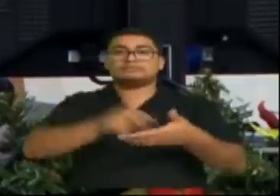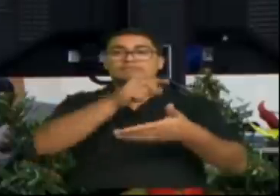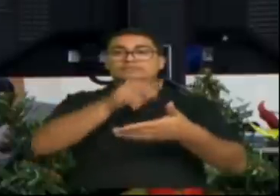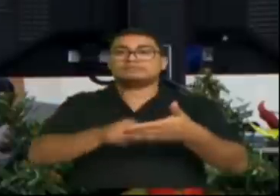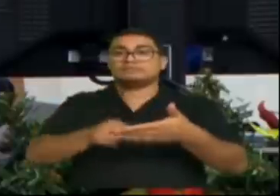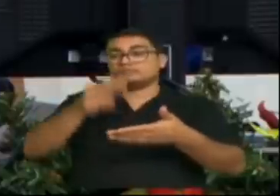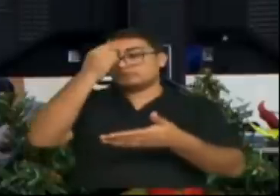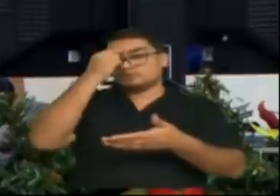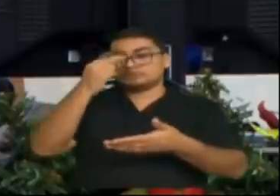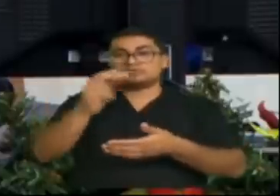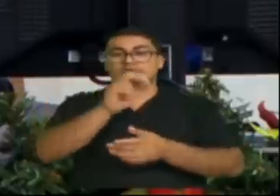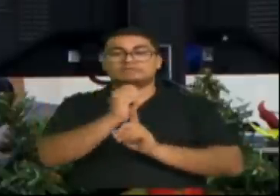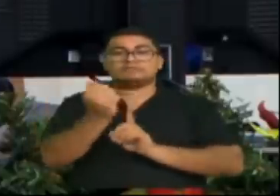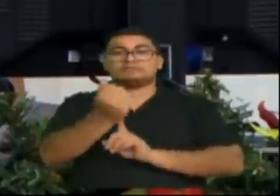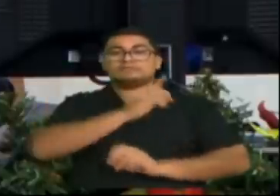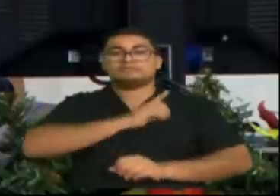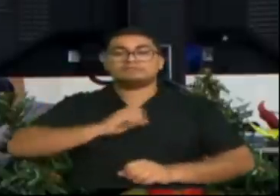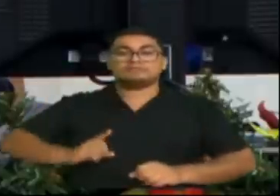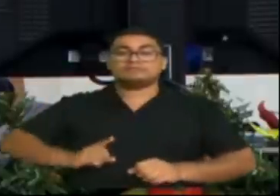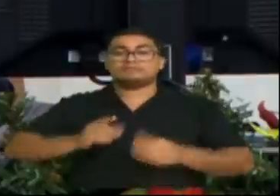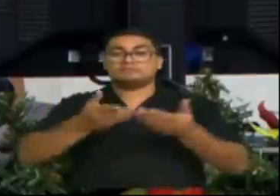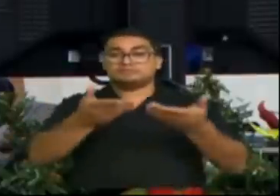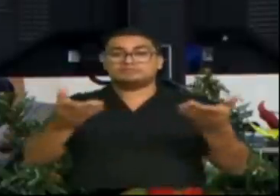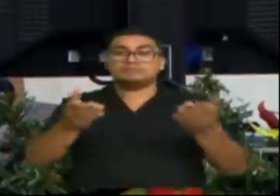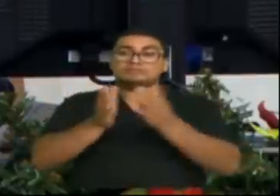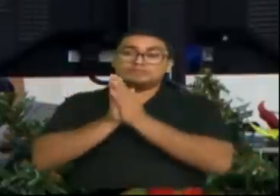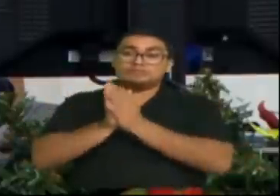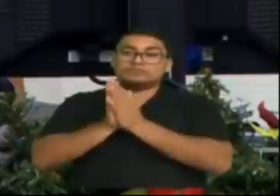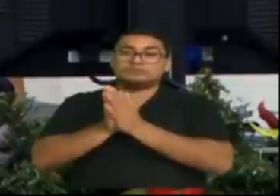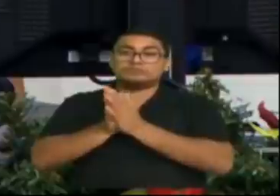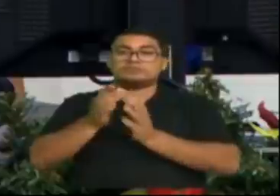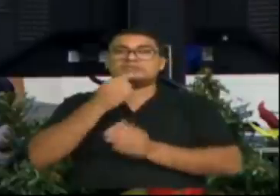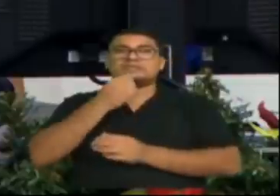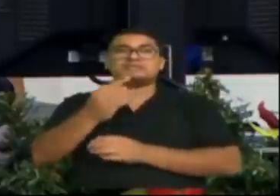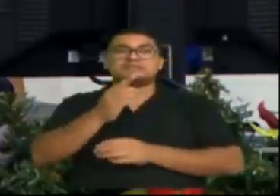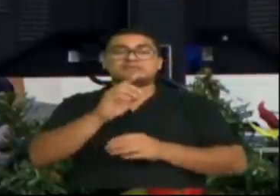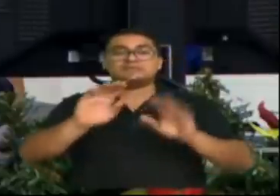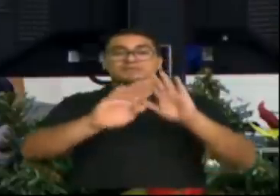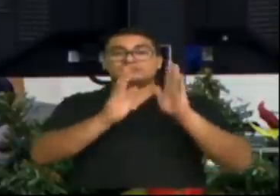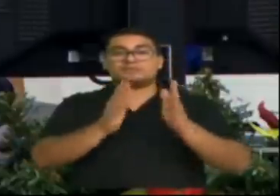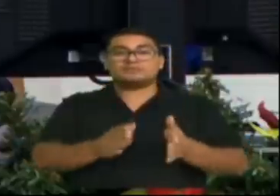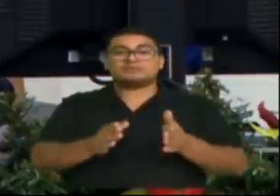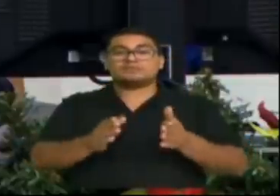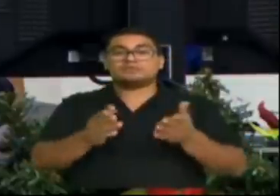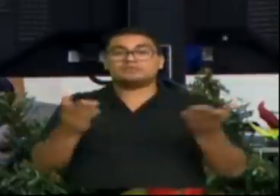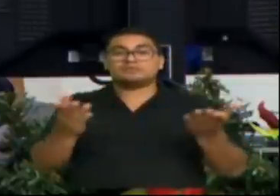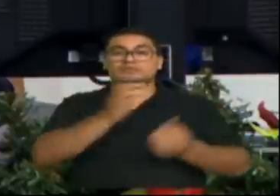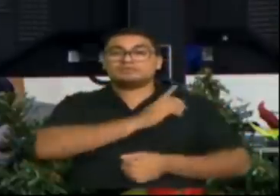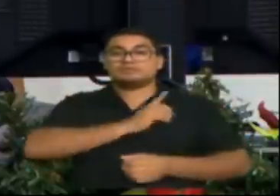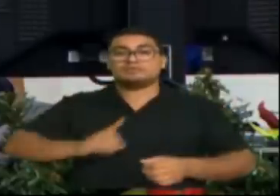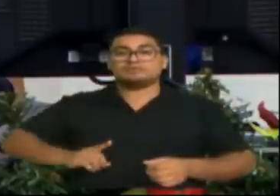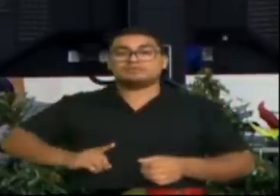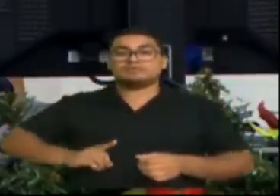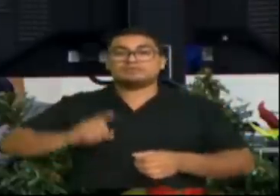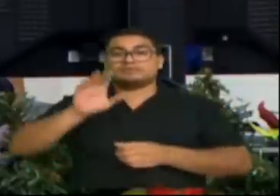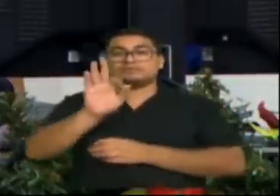nuestra solicitud de suspensión de la inmunidad y se declare la pérdida de la condición de diputada